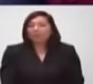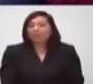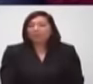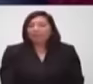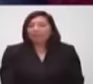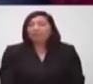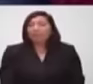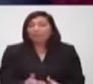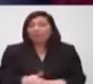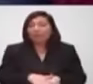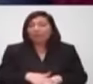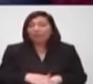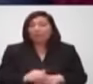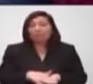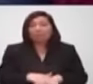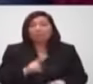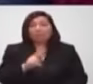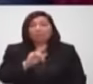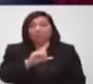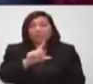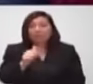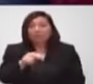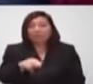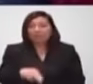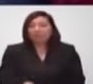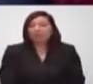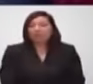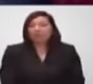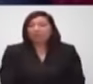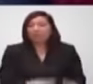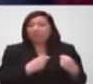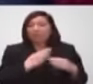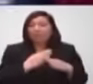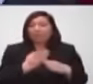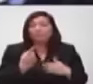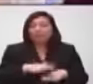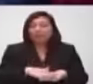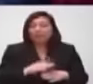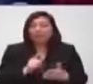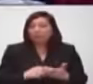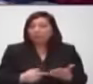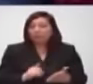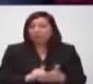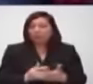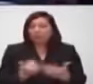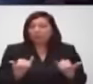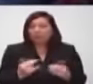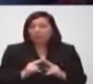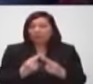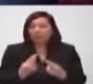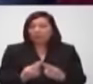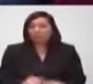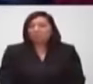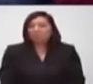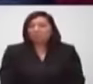ha sido parte de la gestión de la administración Villarán, y prácticamente está asumiendo la defensa de la gestión, y creo que no es el motivo de hoy día de esta reunión,